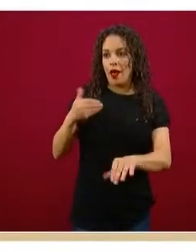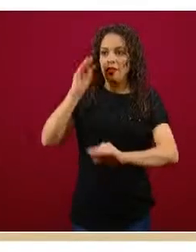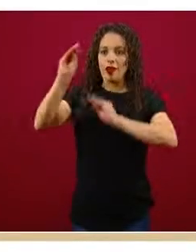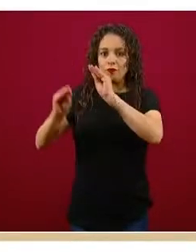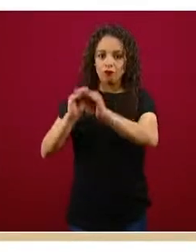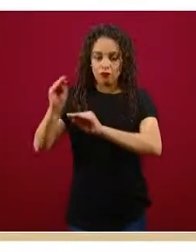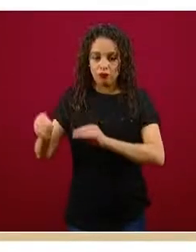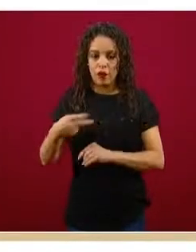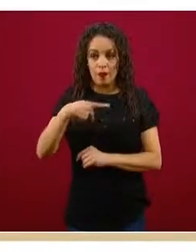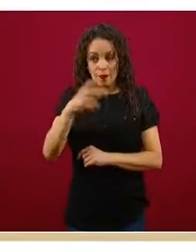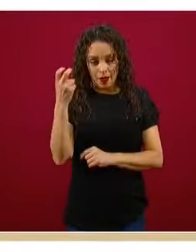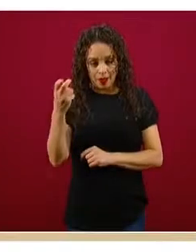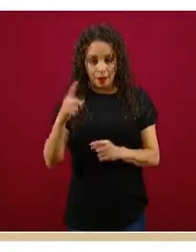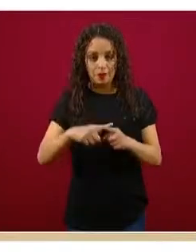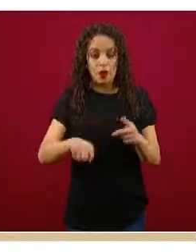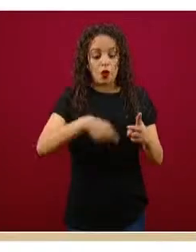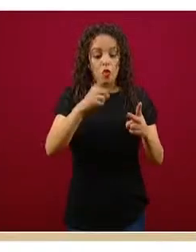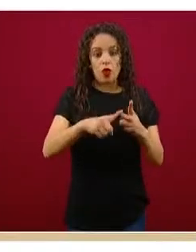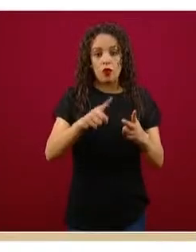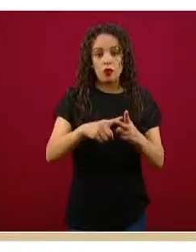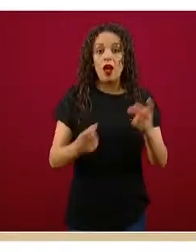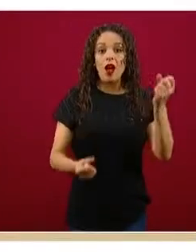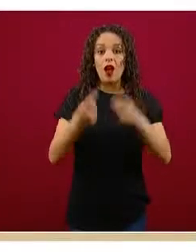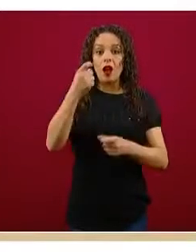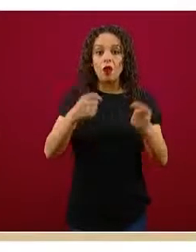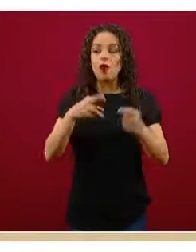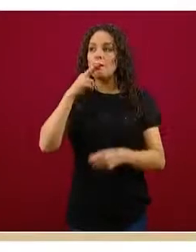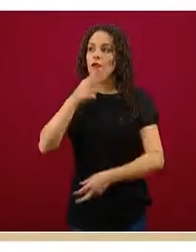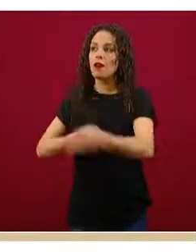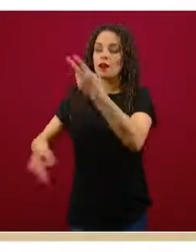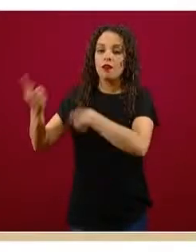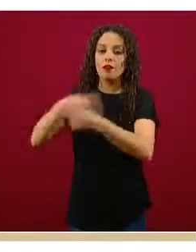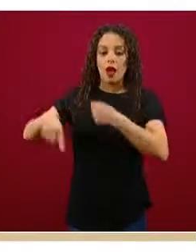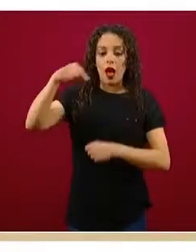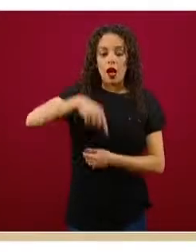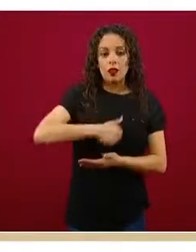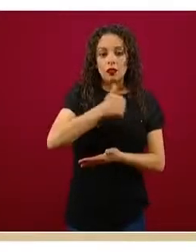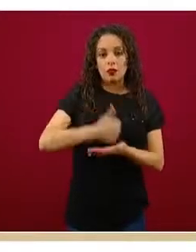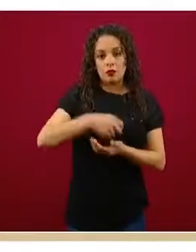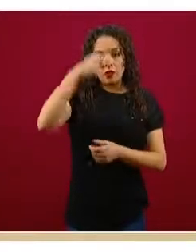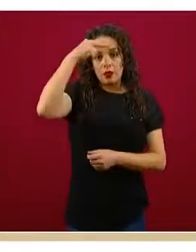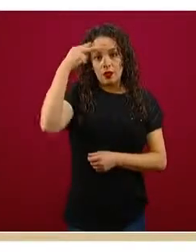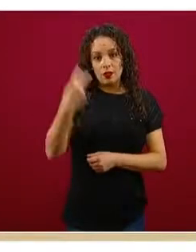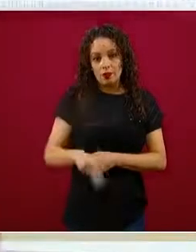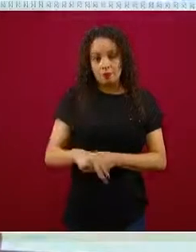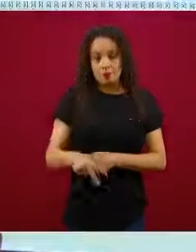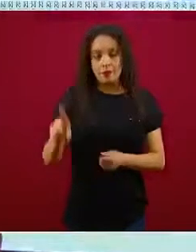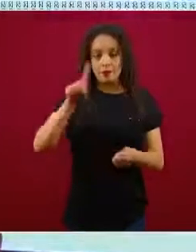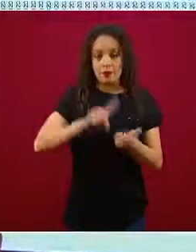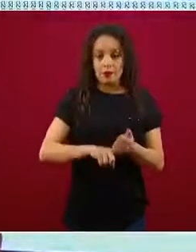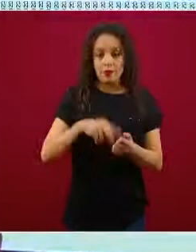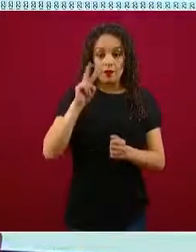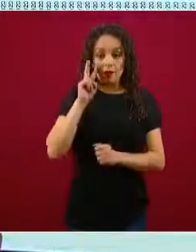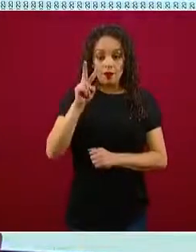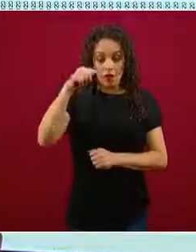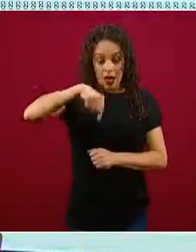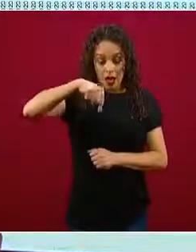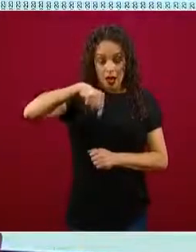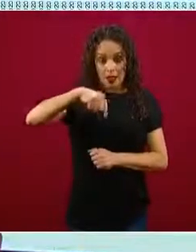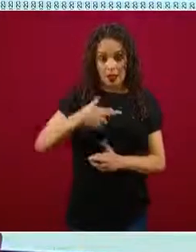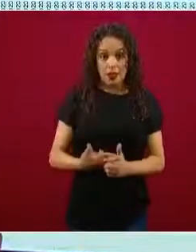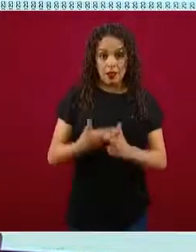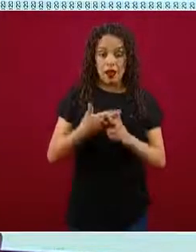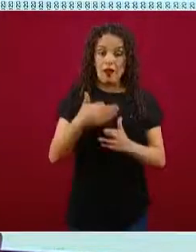es un fenómeno. El otro es que algunos se vienen a la Ciudad de México. Entonces, lo que vemos como un exceso de casos y de hospitalizaciones en el Valle de